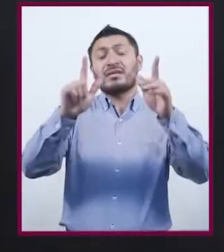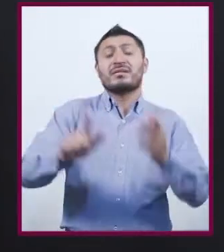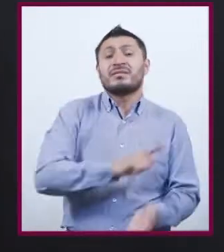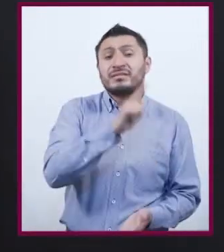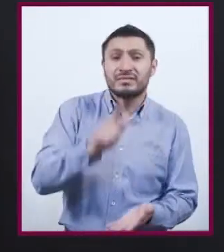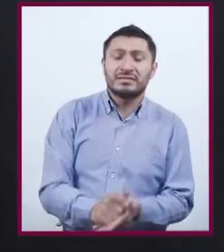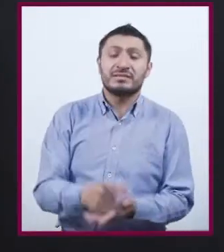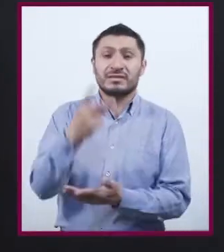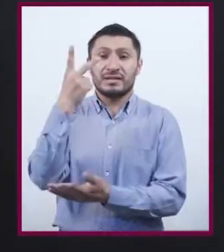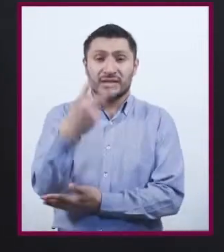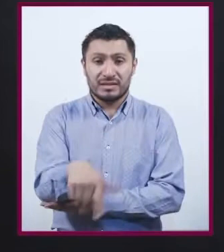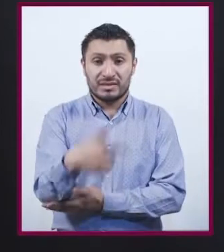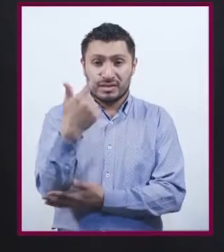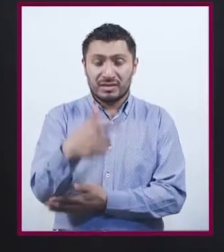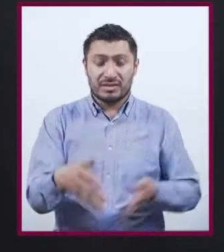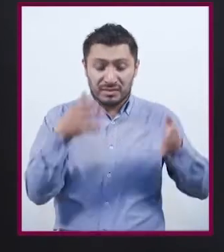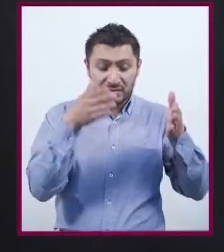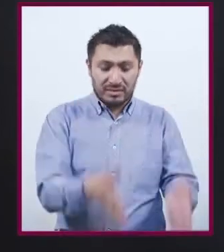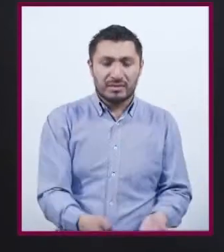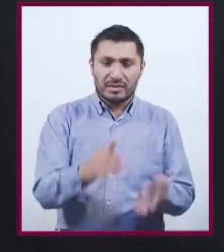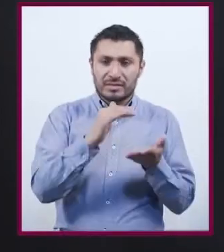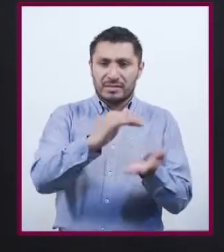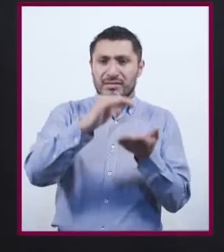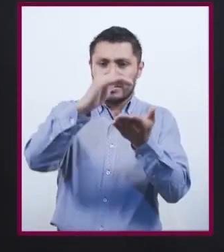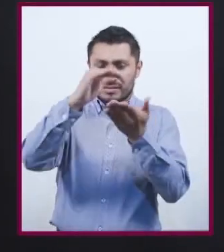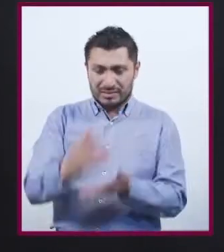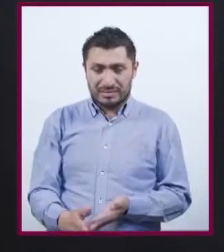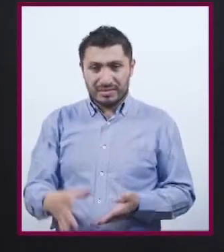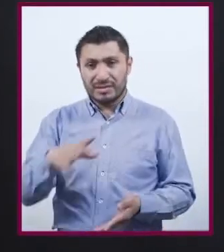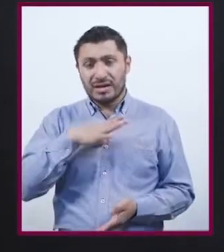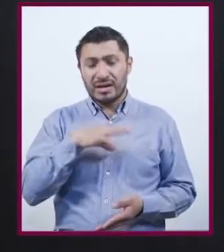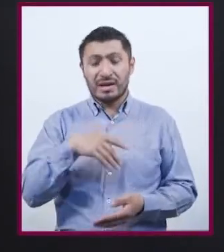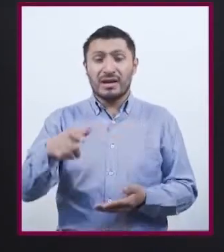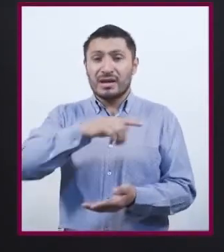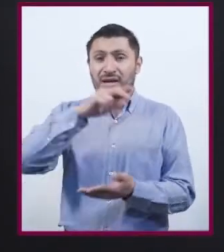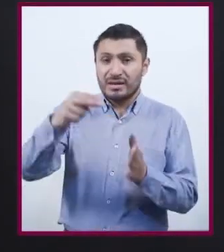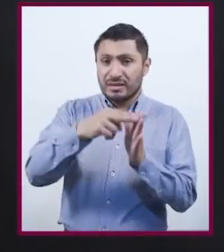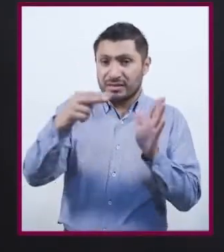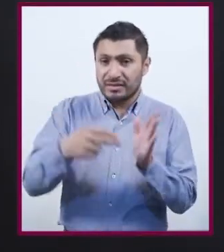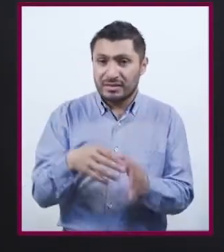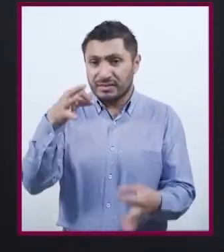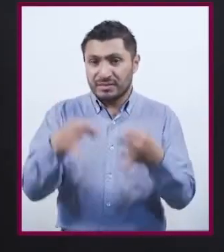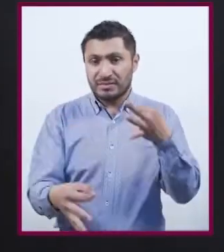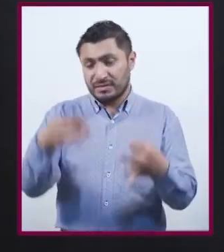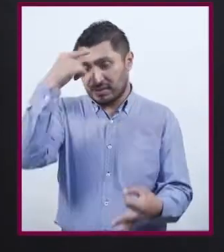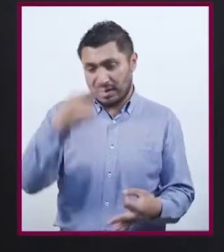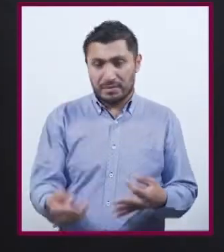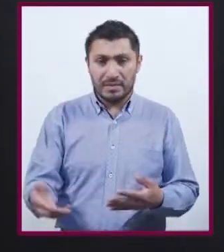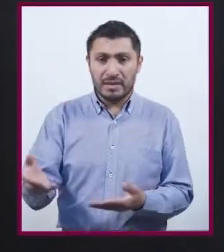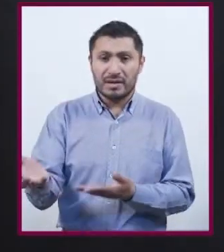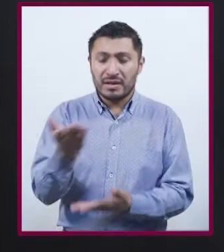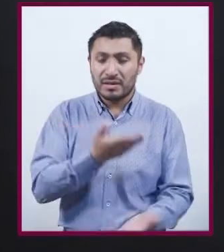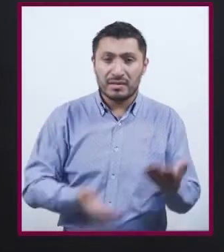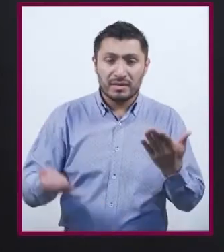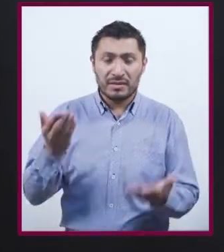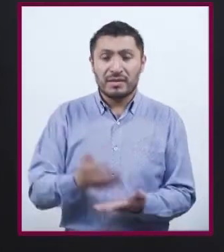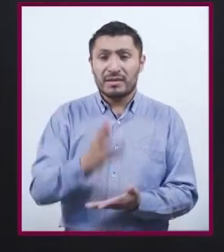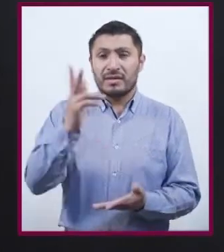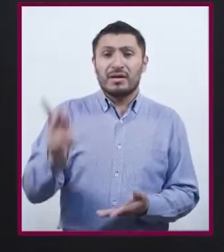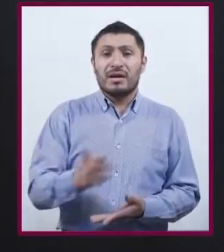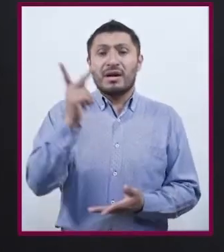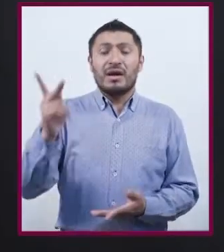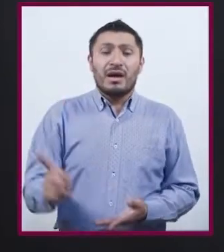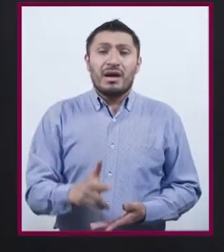antes de nuestra era, se publicó la Ley de las 12 Tablas, texto legal que contenía las normas jurídicas para regular